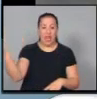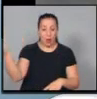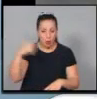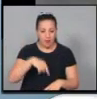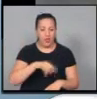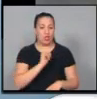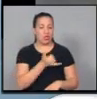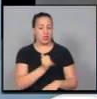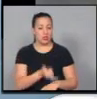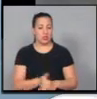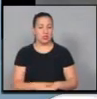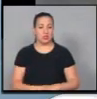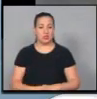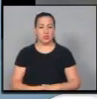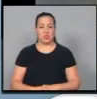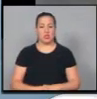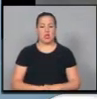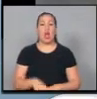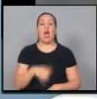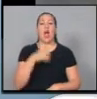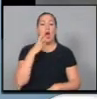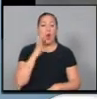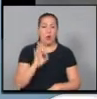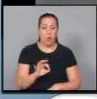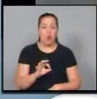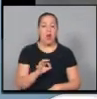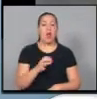Sí, sí. Los abuelos también.